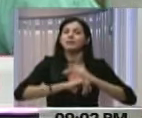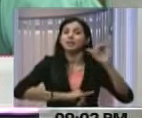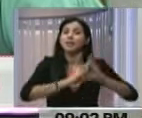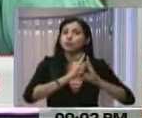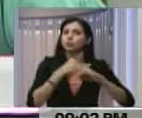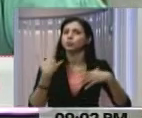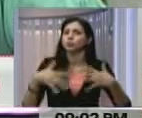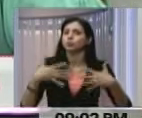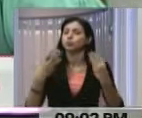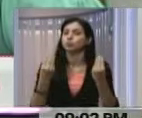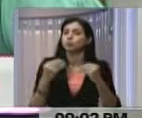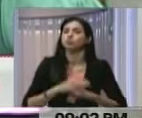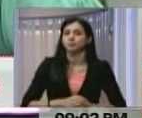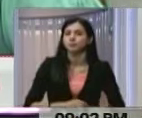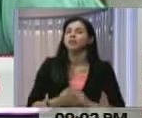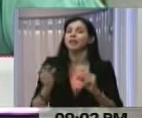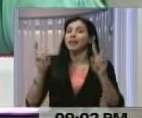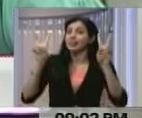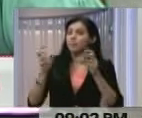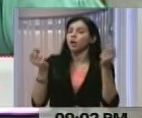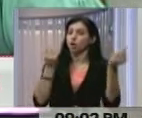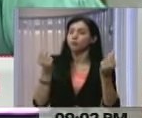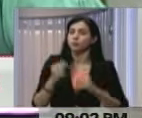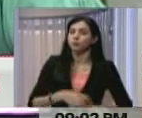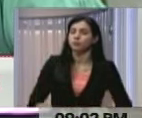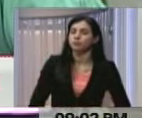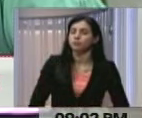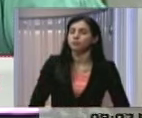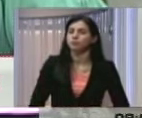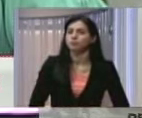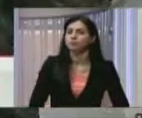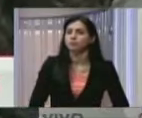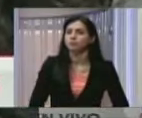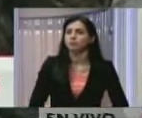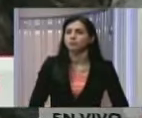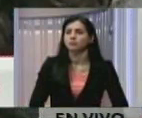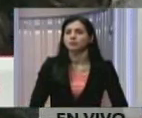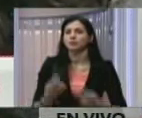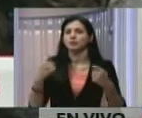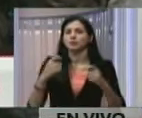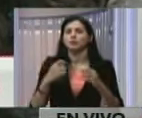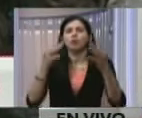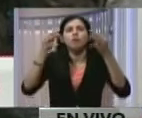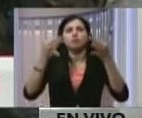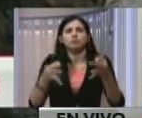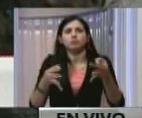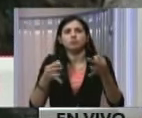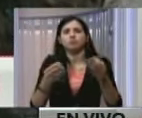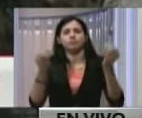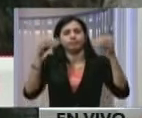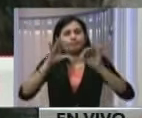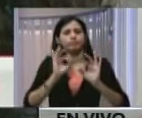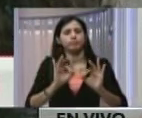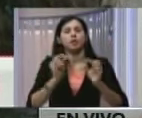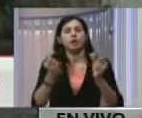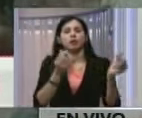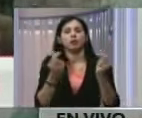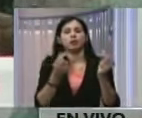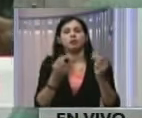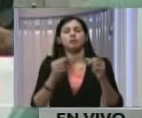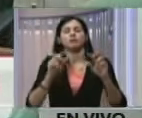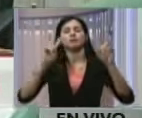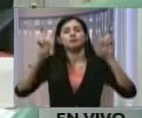agenda internacional en el campo económico, ¿no? Para ya concretar inversiones, acuerdos en el campo de la